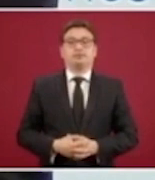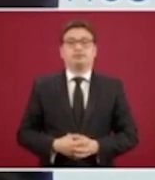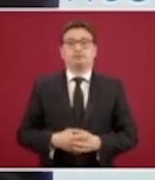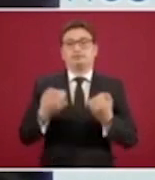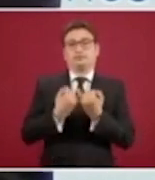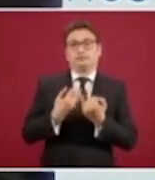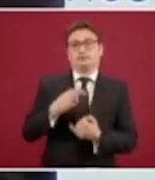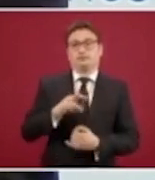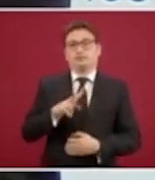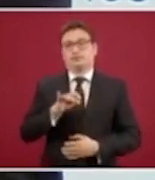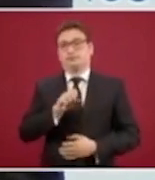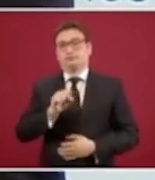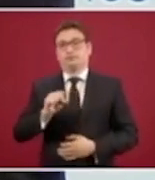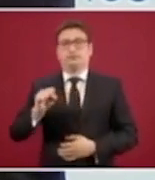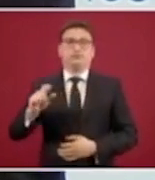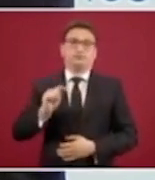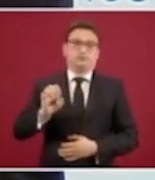el Fobiste.